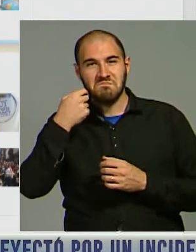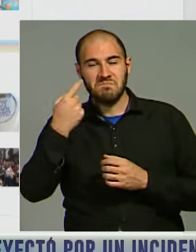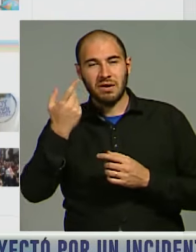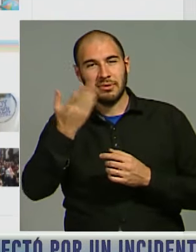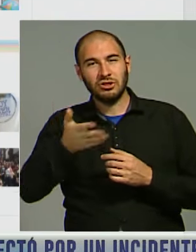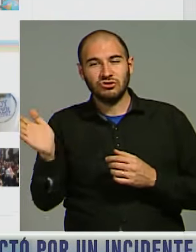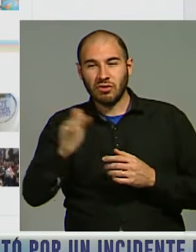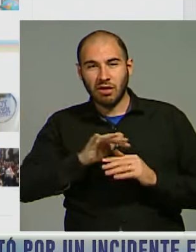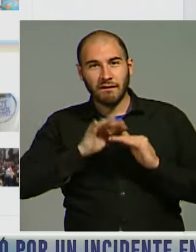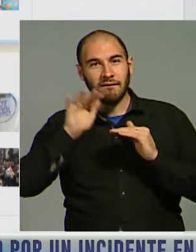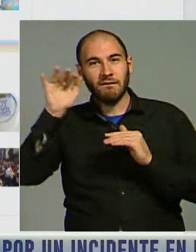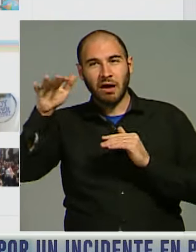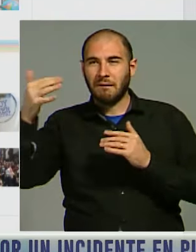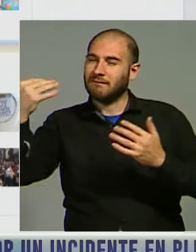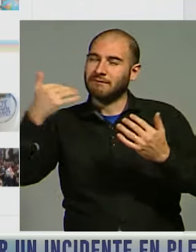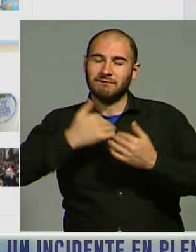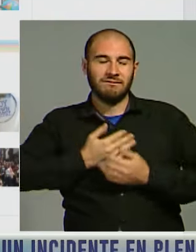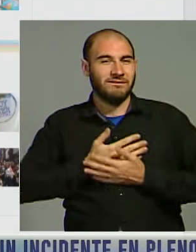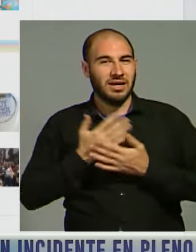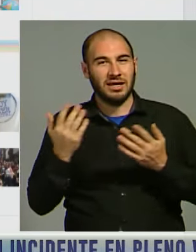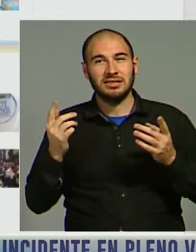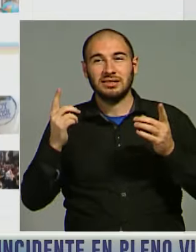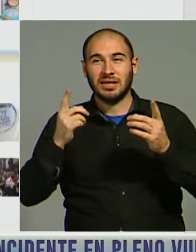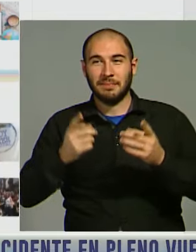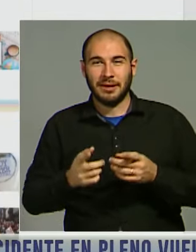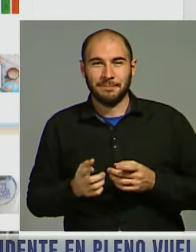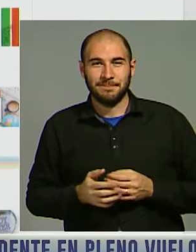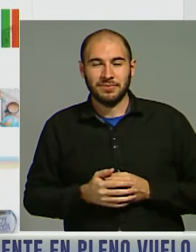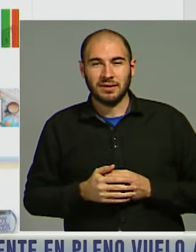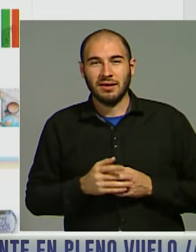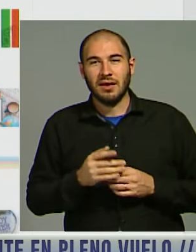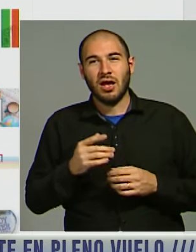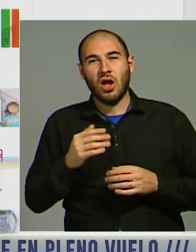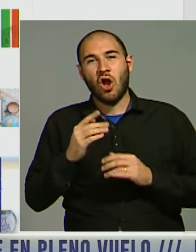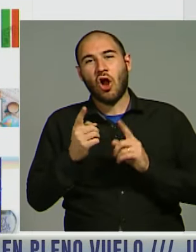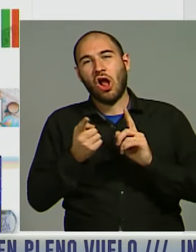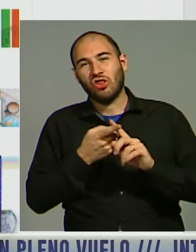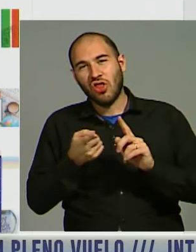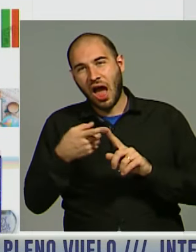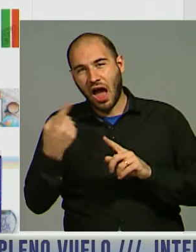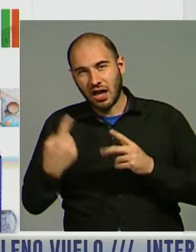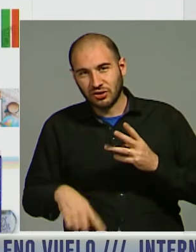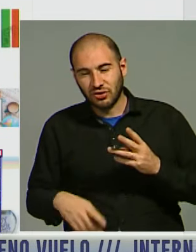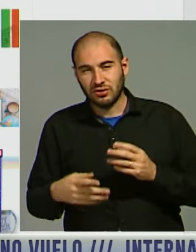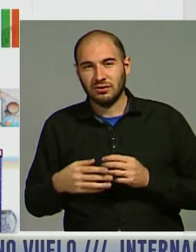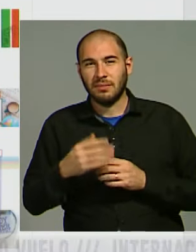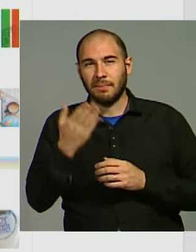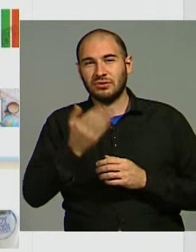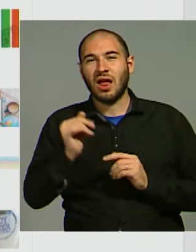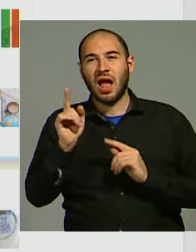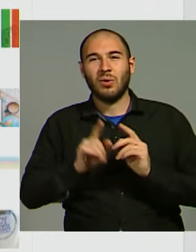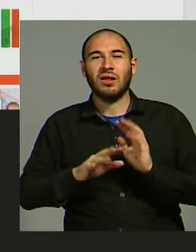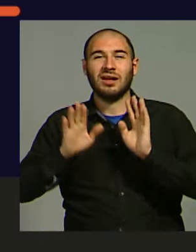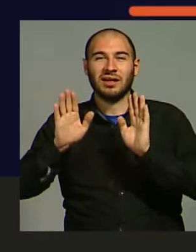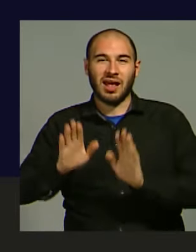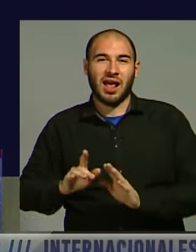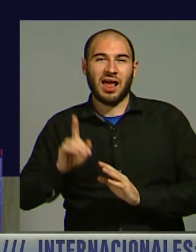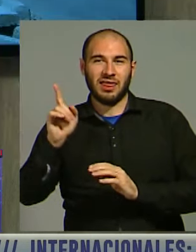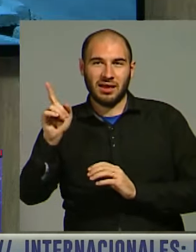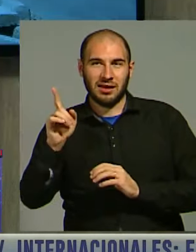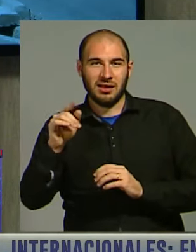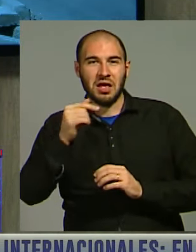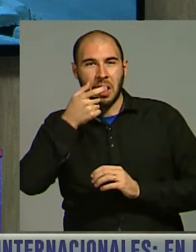han ido han vuelto muy felices. Bien. Y aparte, bueno, vuelven con contactos, vuelven... Hay chicos que por ahí se quedan. Es muy